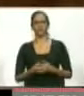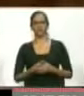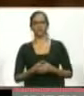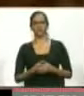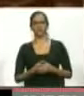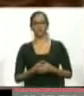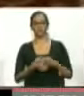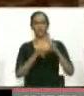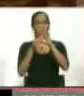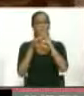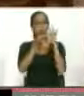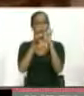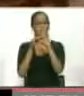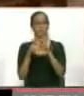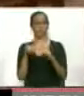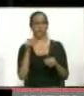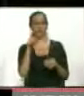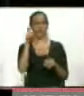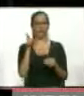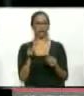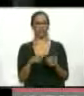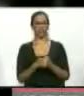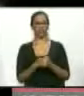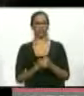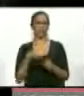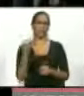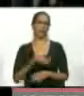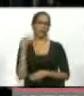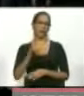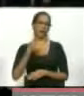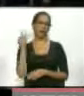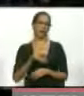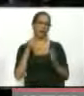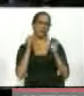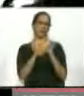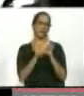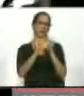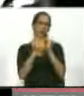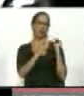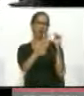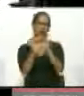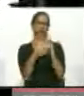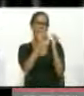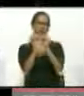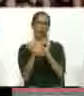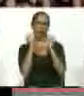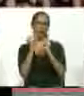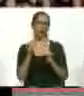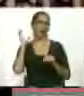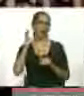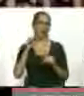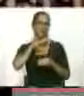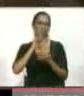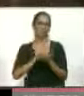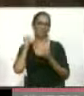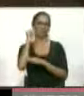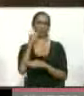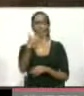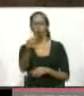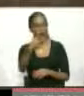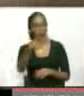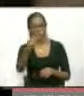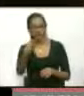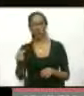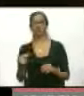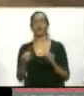la unidad no es aquello de monolítico que vamos a hacer todos iguales y todos patria o muerte venceremos no no no no la